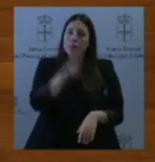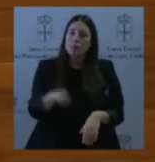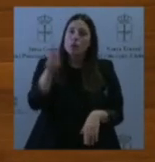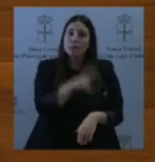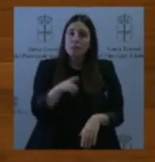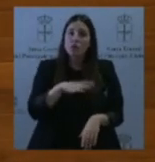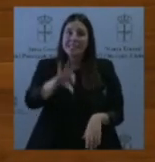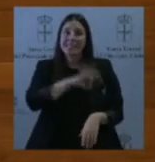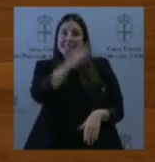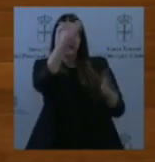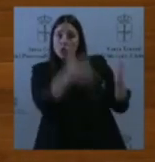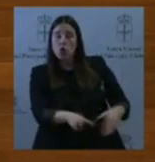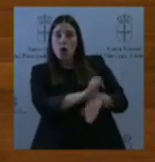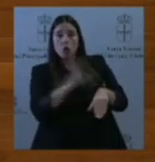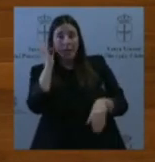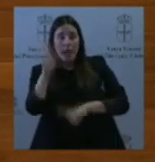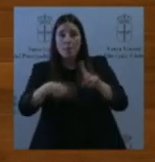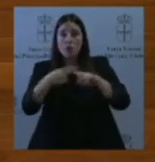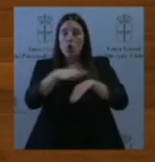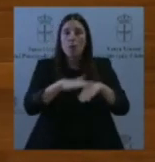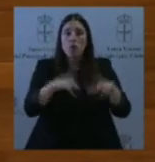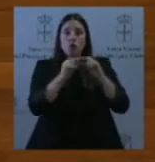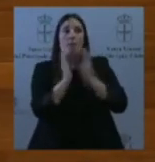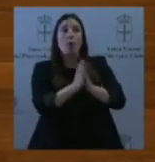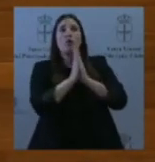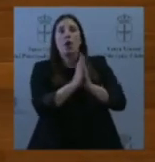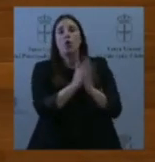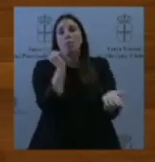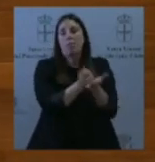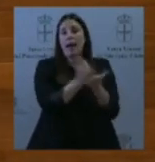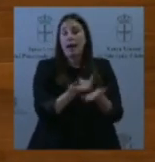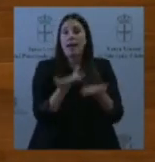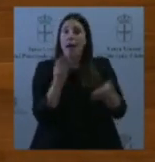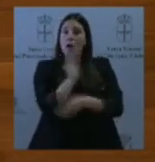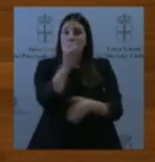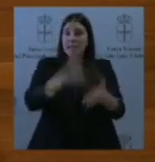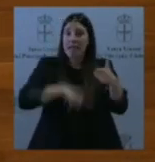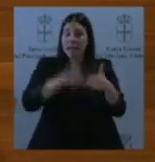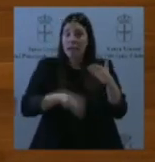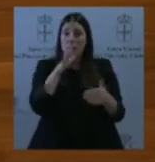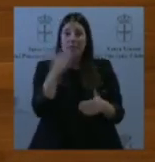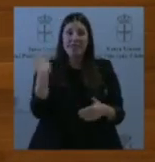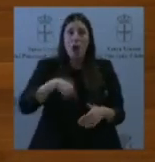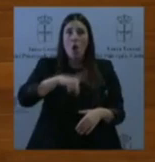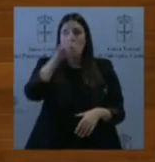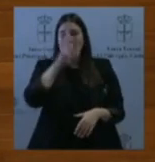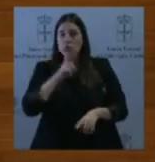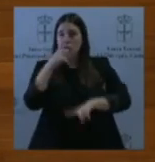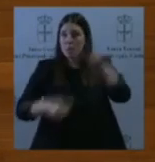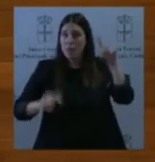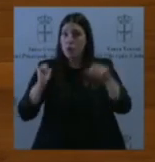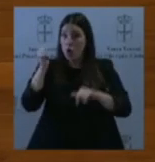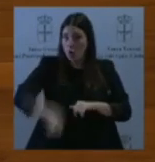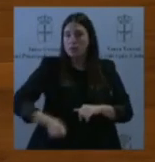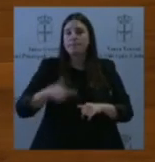que paguen las ayudas al alquiler de vivienda que desde hace año y medio se le deben a las familias.